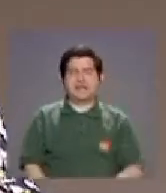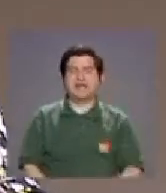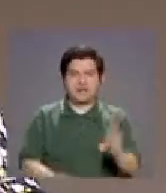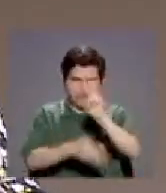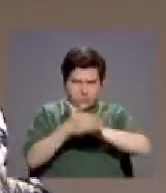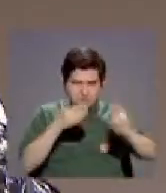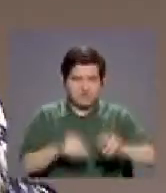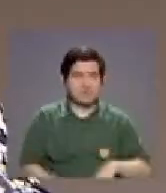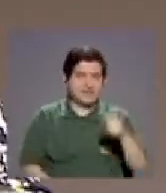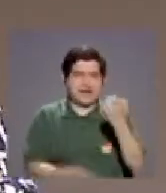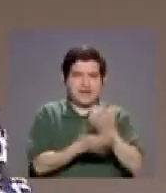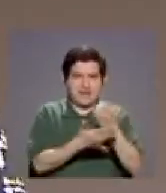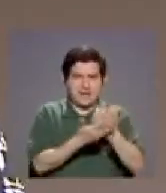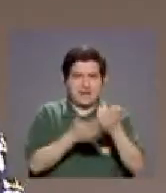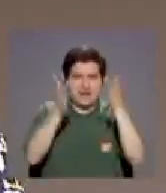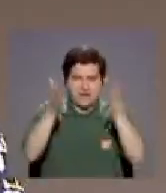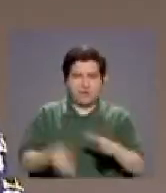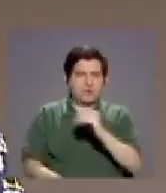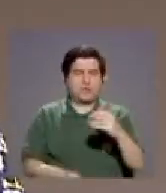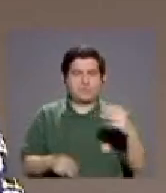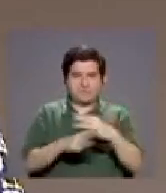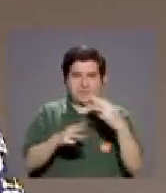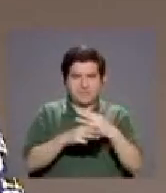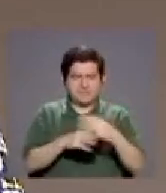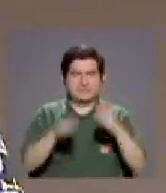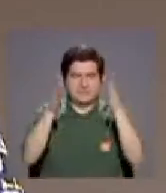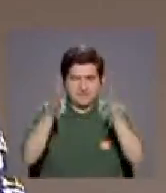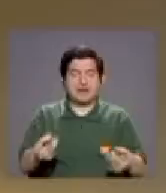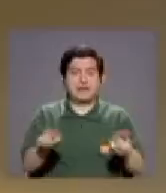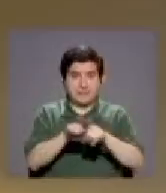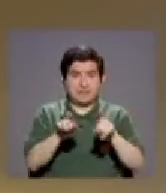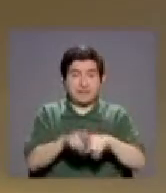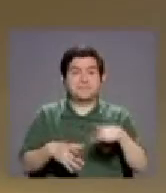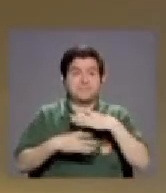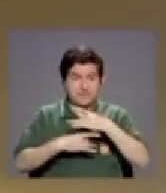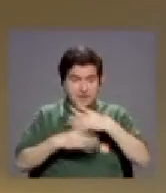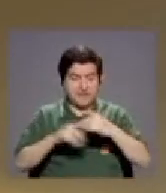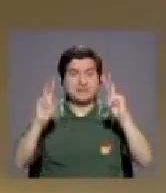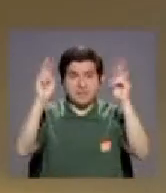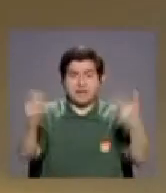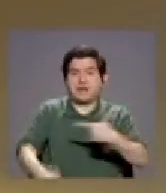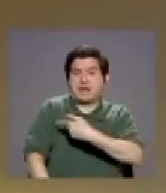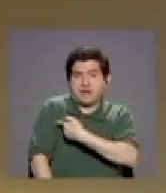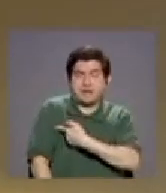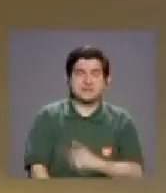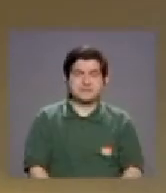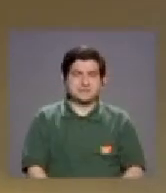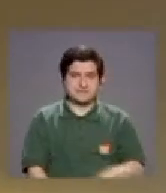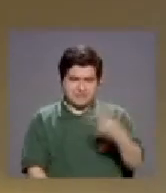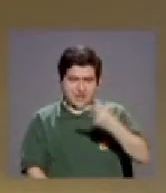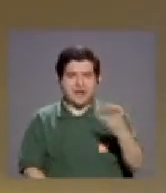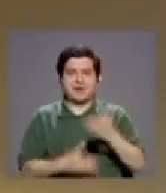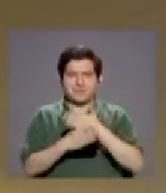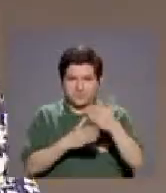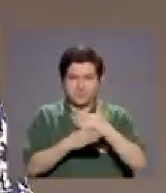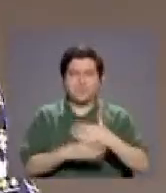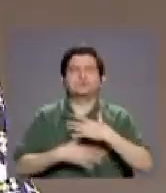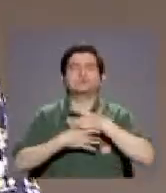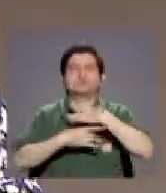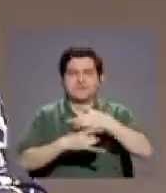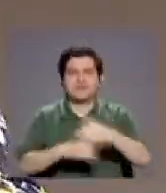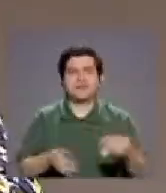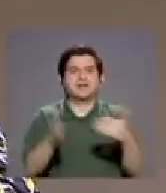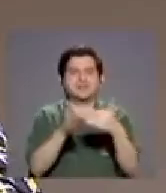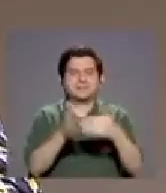y matemático, y viera cómo sabe de vacunas porque también le apasiona el tema. Entonces, creo que usted y yo compartimos pasión. Volviendo